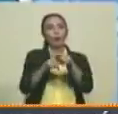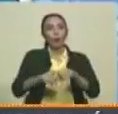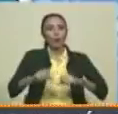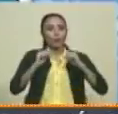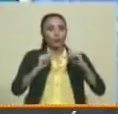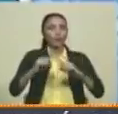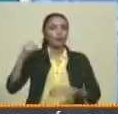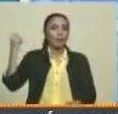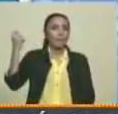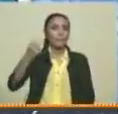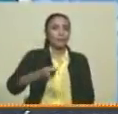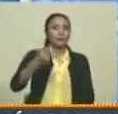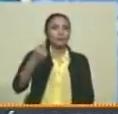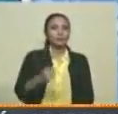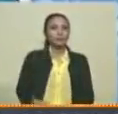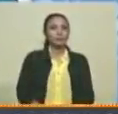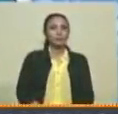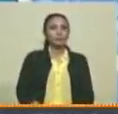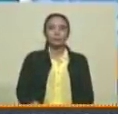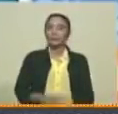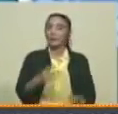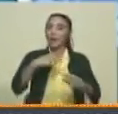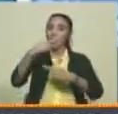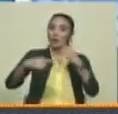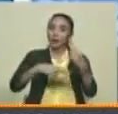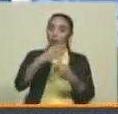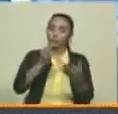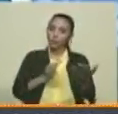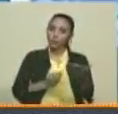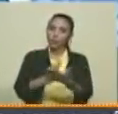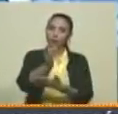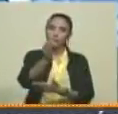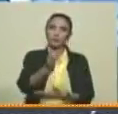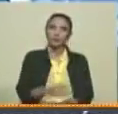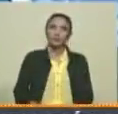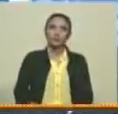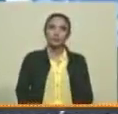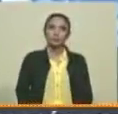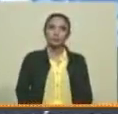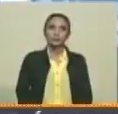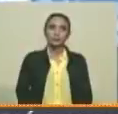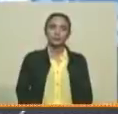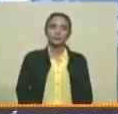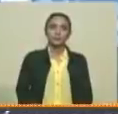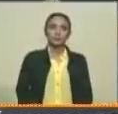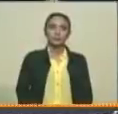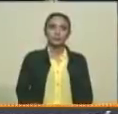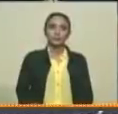y con la revolución avanzando y con la revolución triunfando.